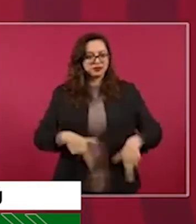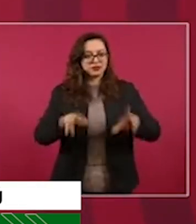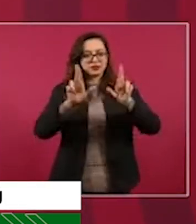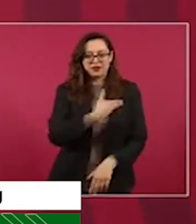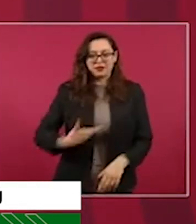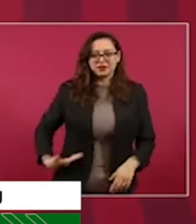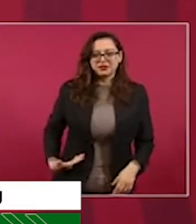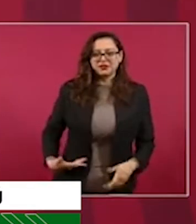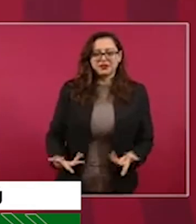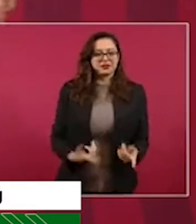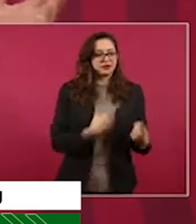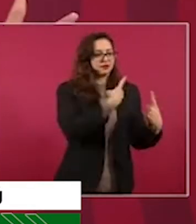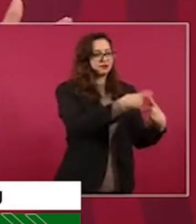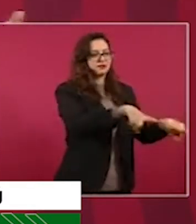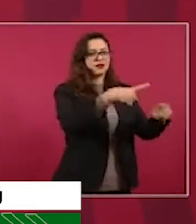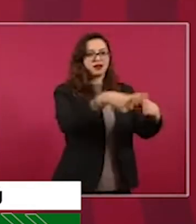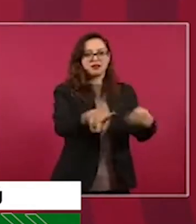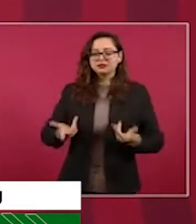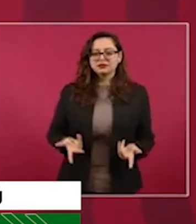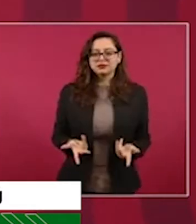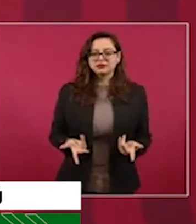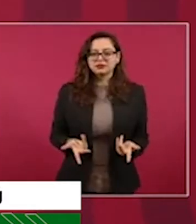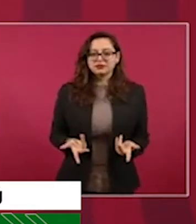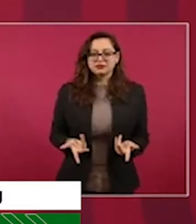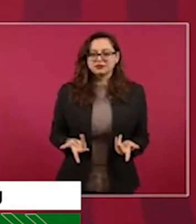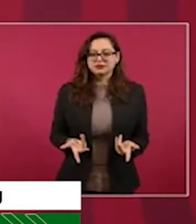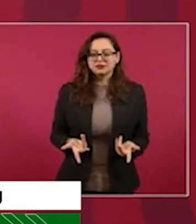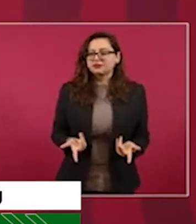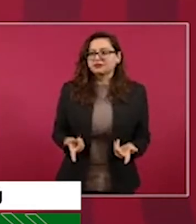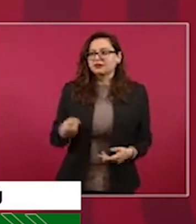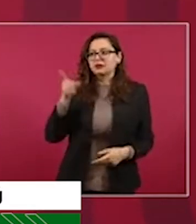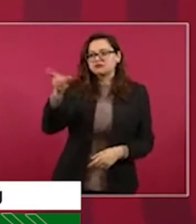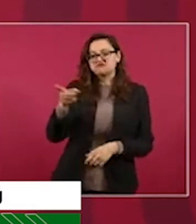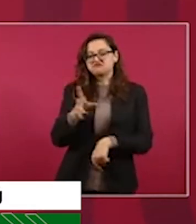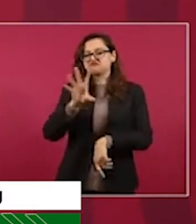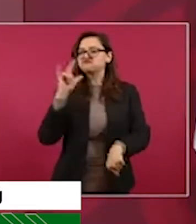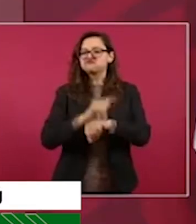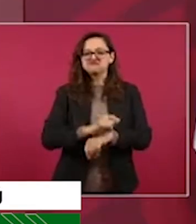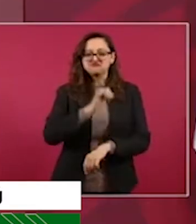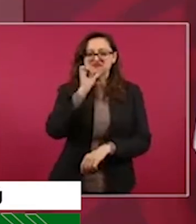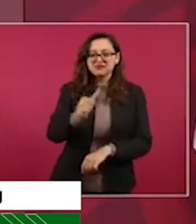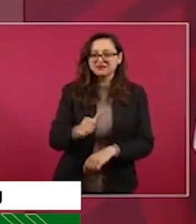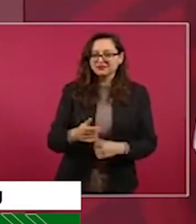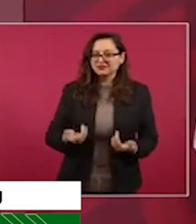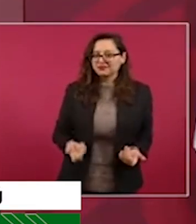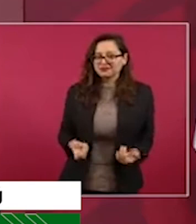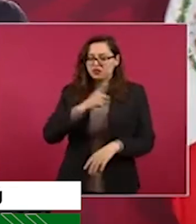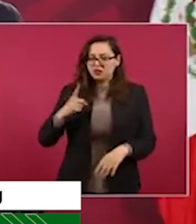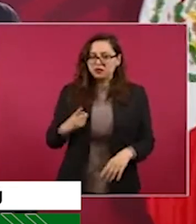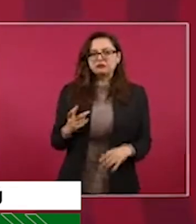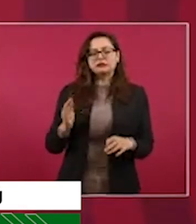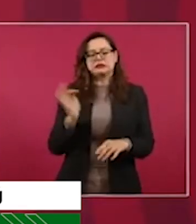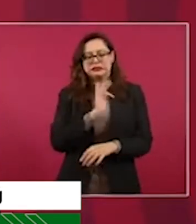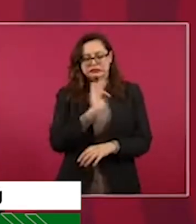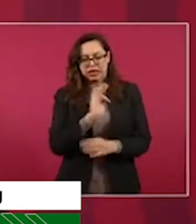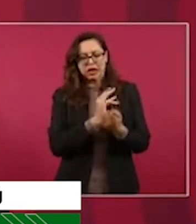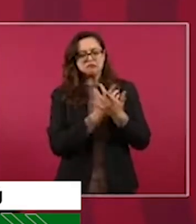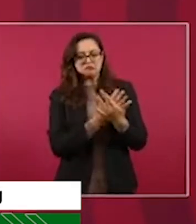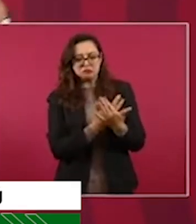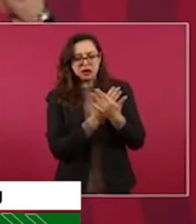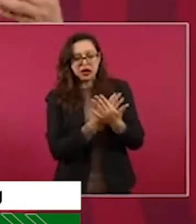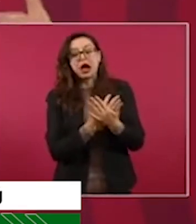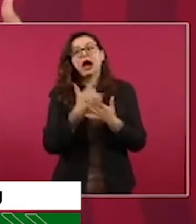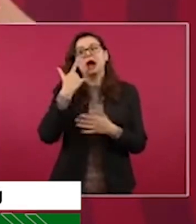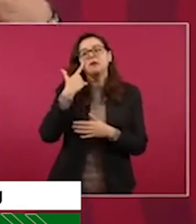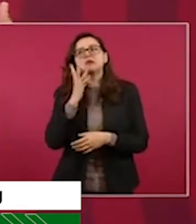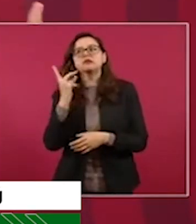Estado, independientemente de las diferencias que puedan haber. Entonces, que esperáramos a ver